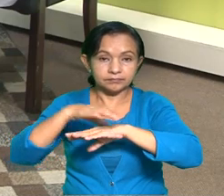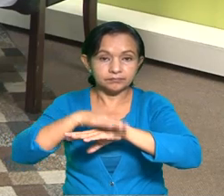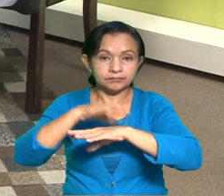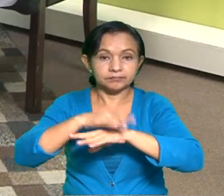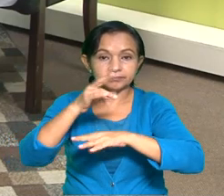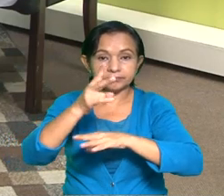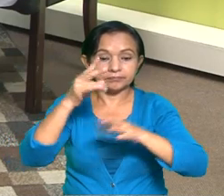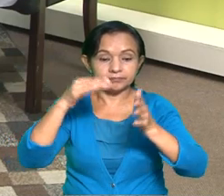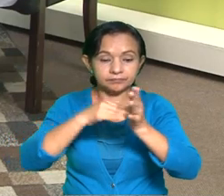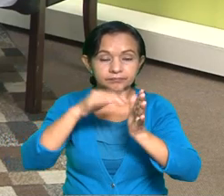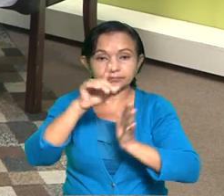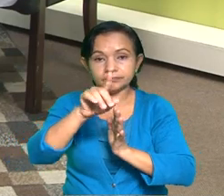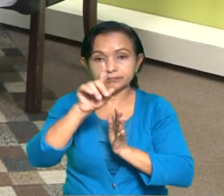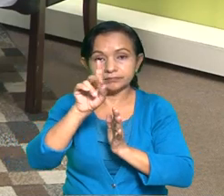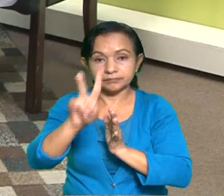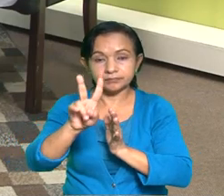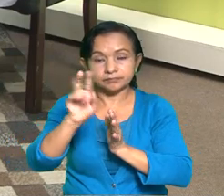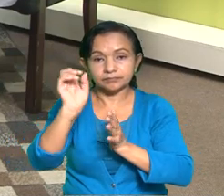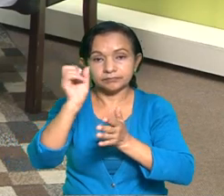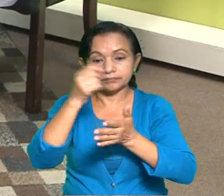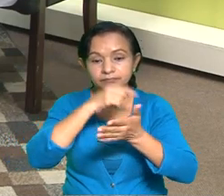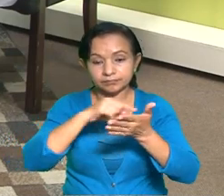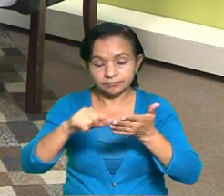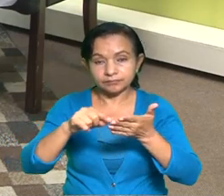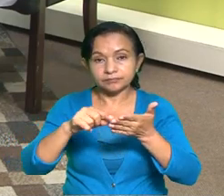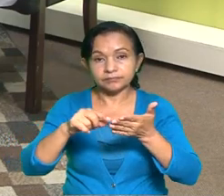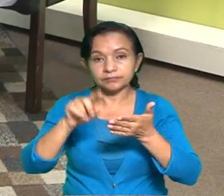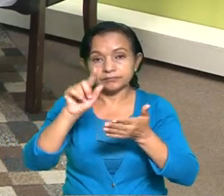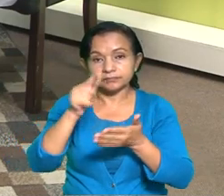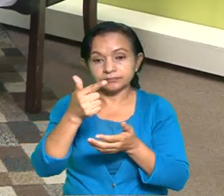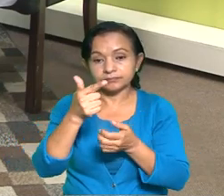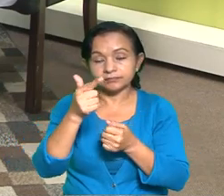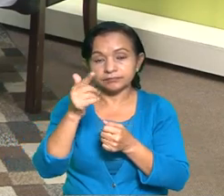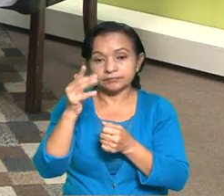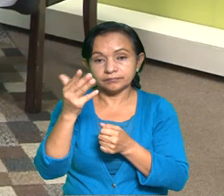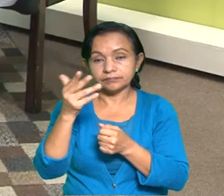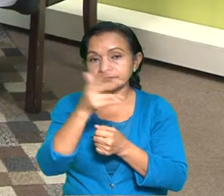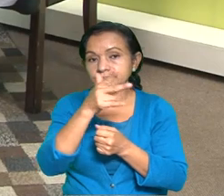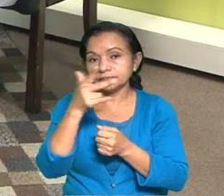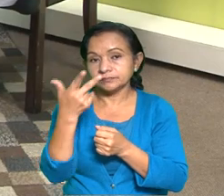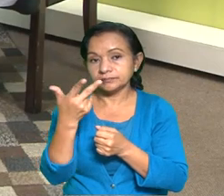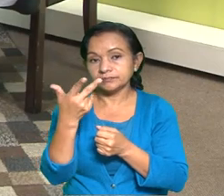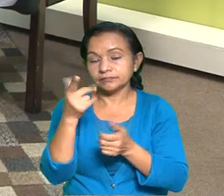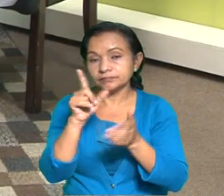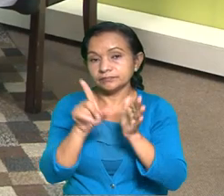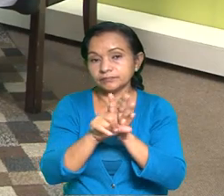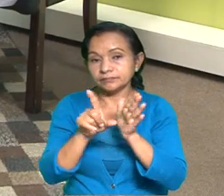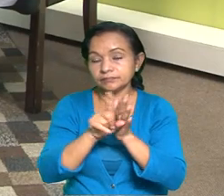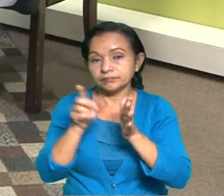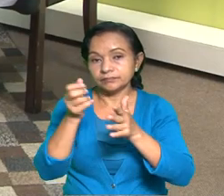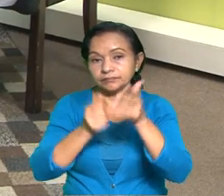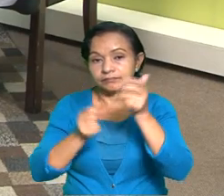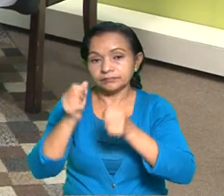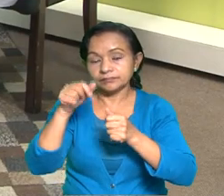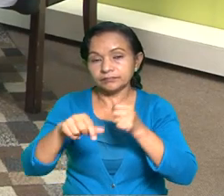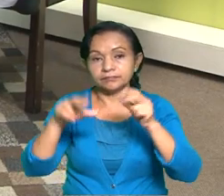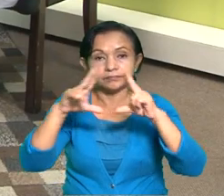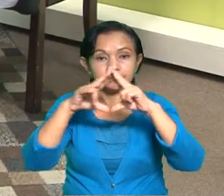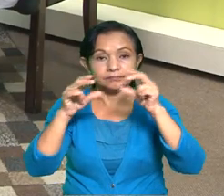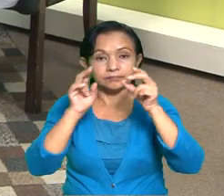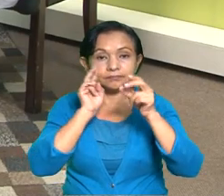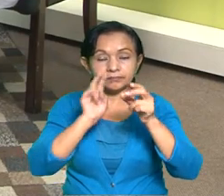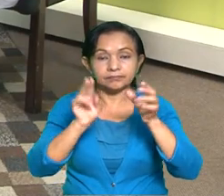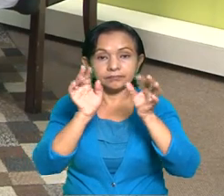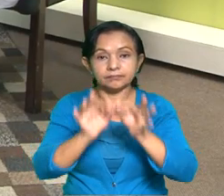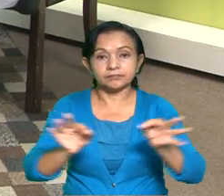en 2012 la semana por ley, ¿verdad? Ley 798, la Semana de la Lactancia Materna en Nicaragua. Vemos la importancia